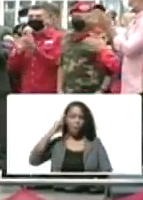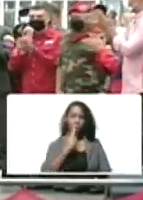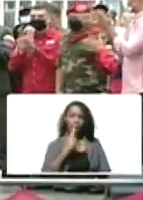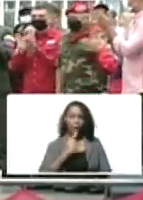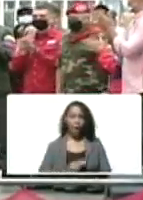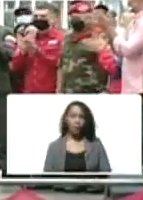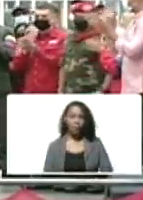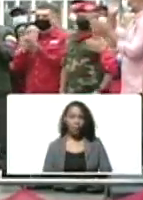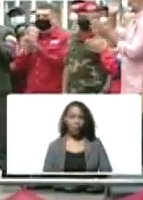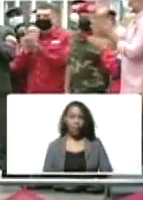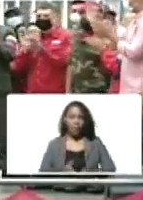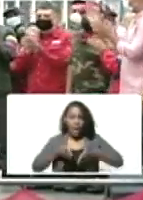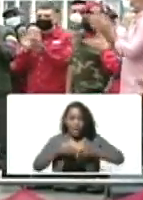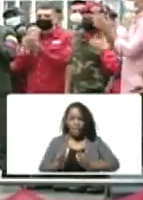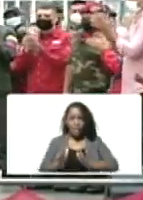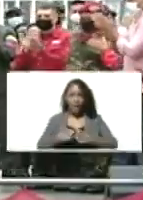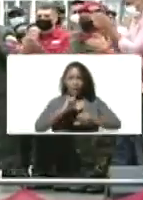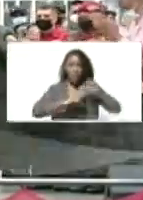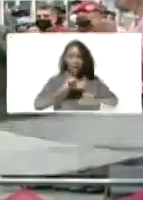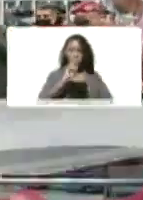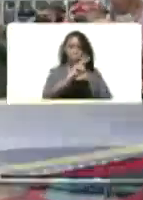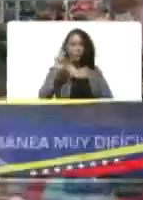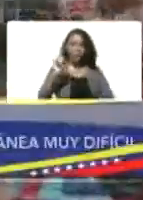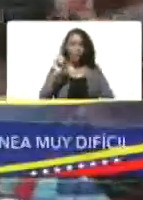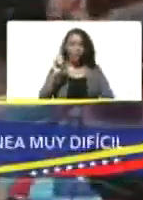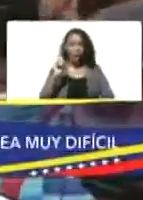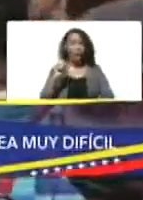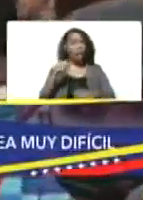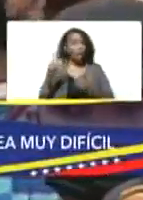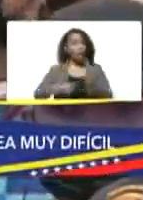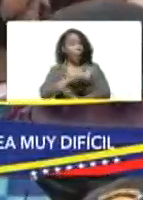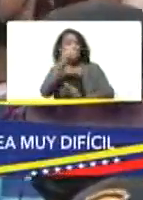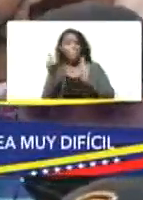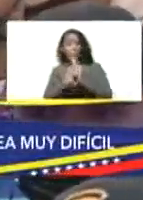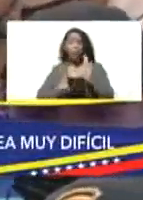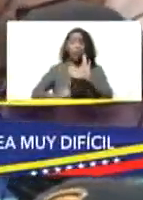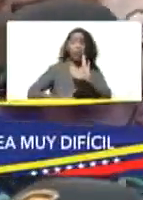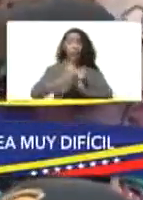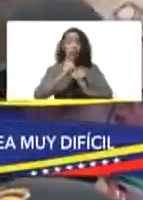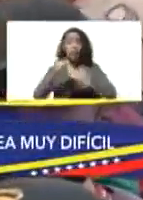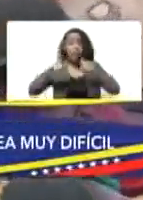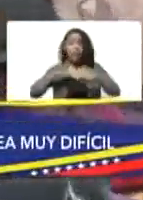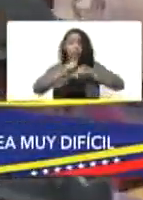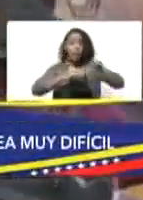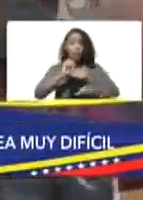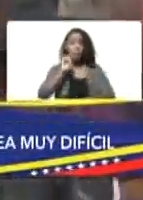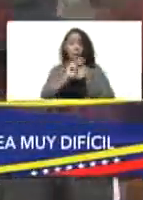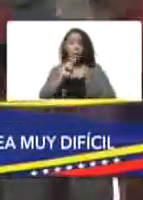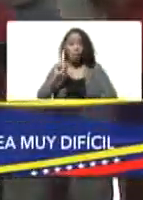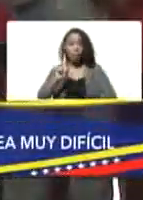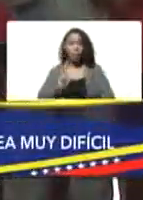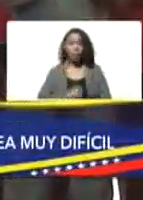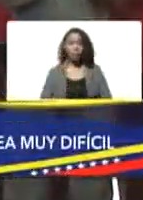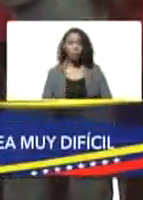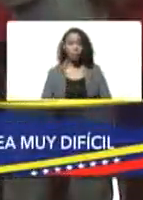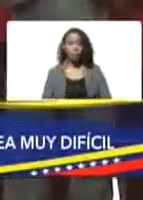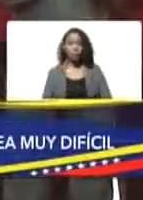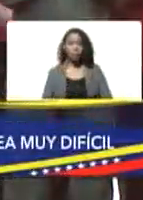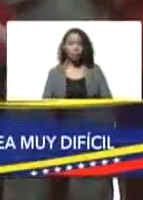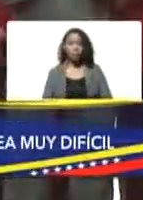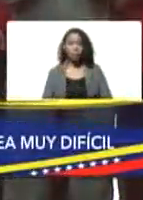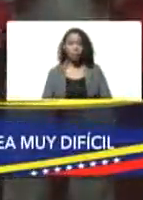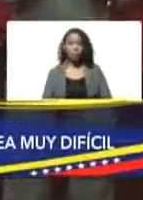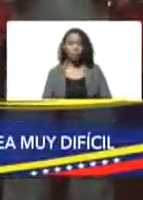bolivariana, nacida en el siglo XX y en pleno desarrollo en este siglo XXI.